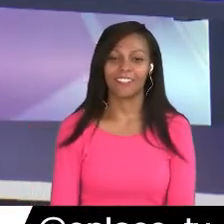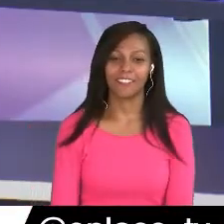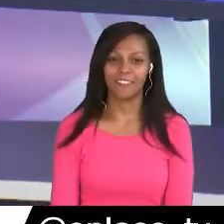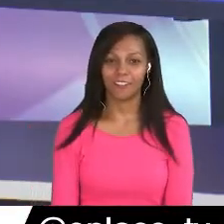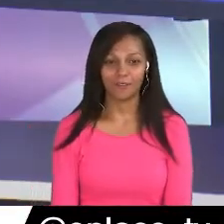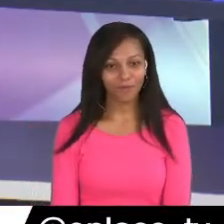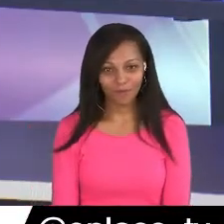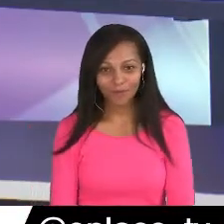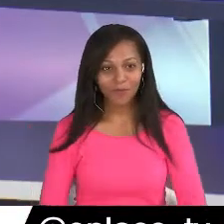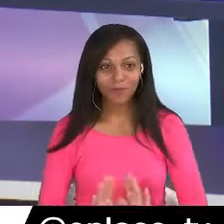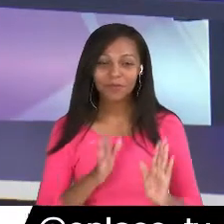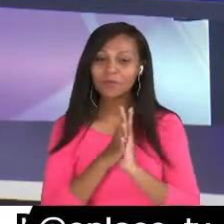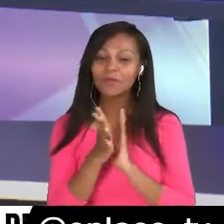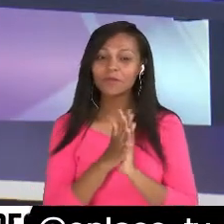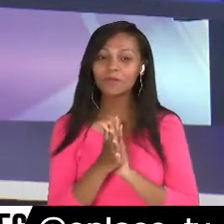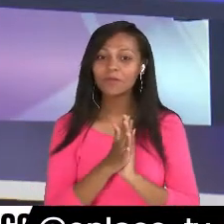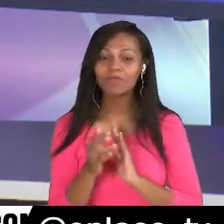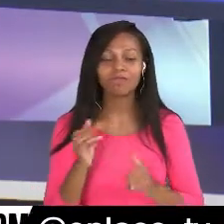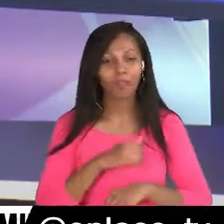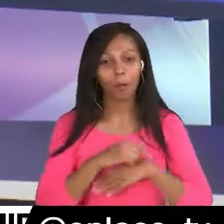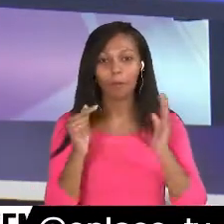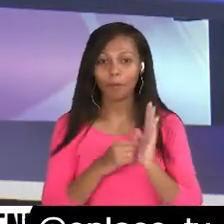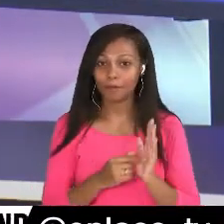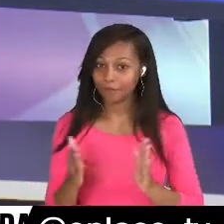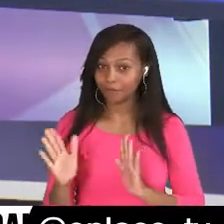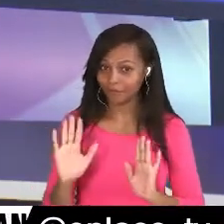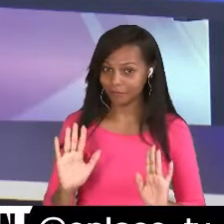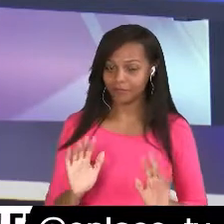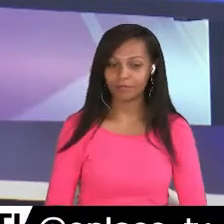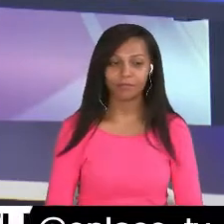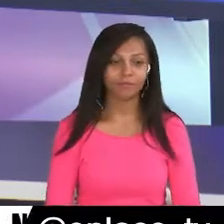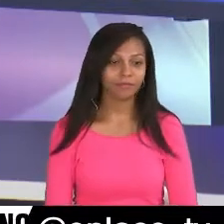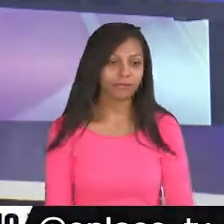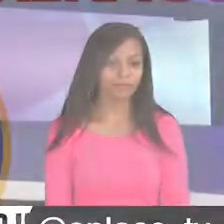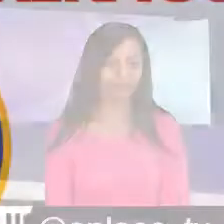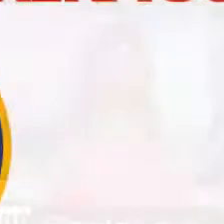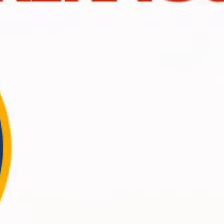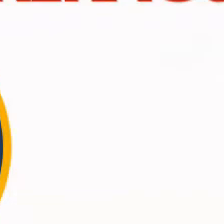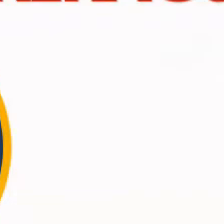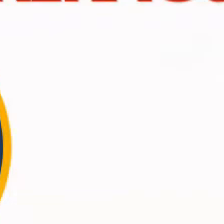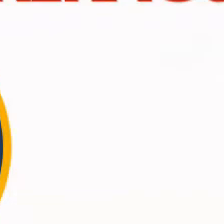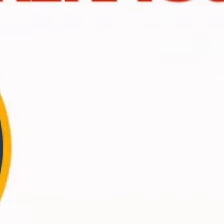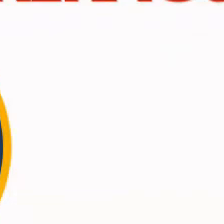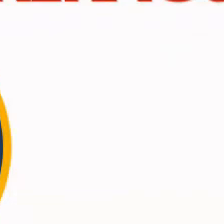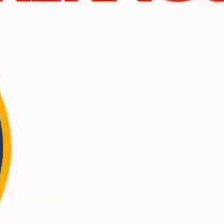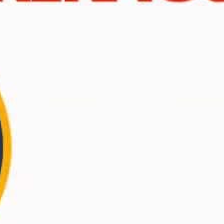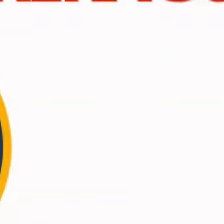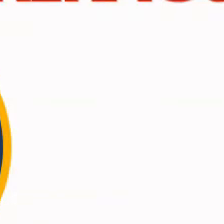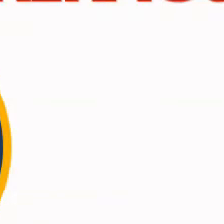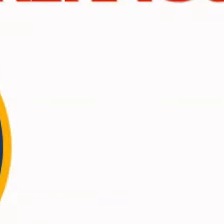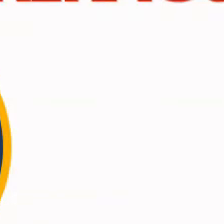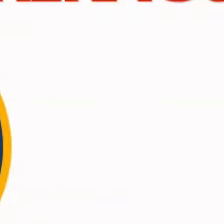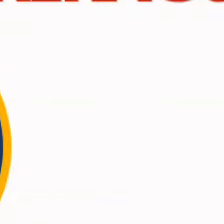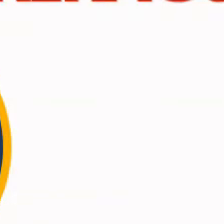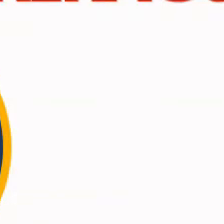Con esta bonita información hemos llegado al final de esta emisión, pero antes de despedirnos, recuerde, Materiales Eléctricos Electrofer ilumina tu